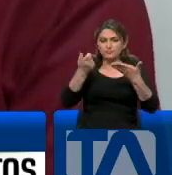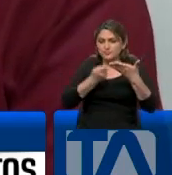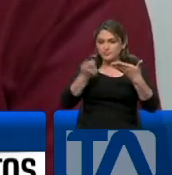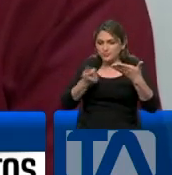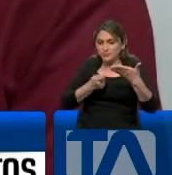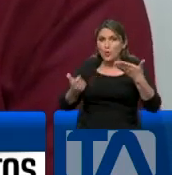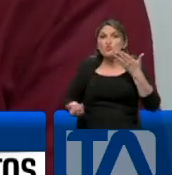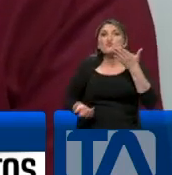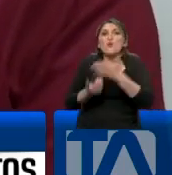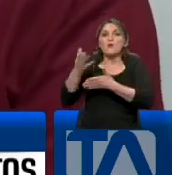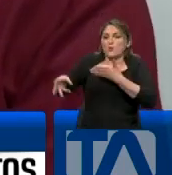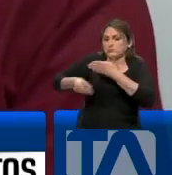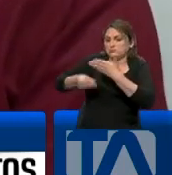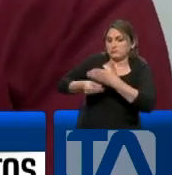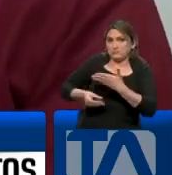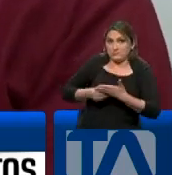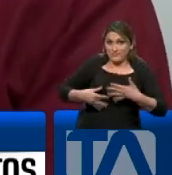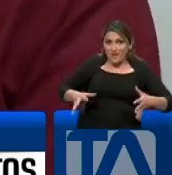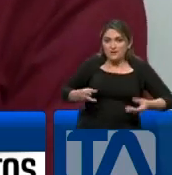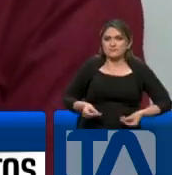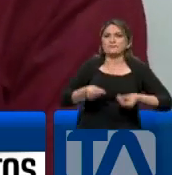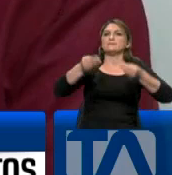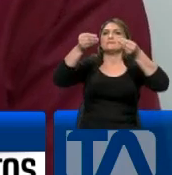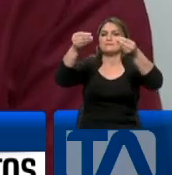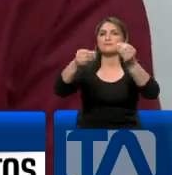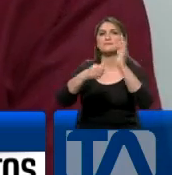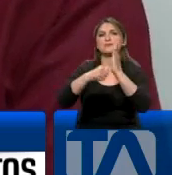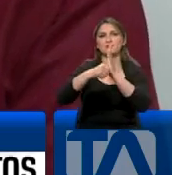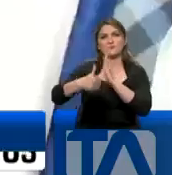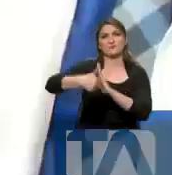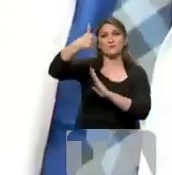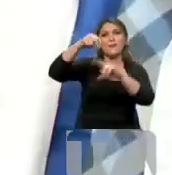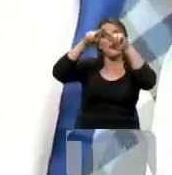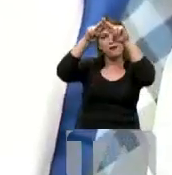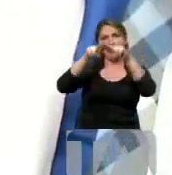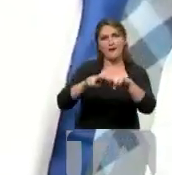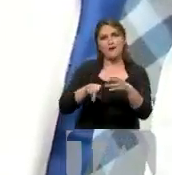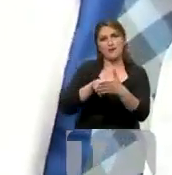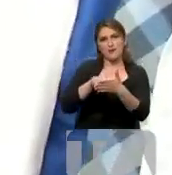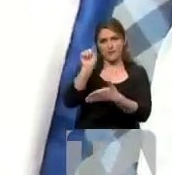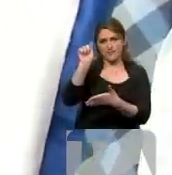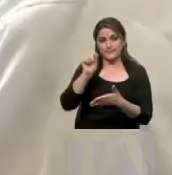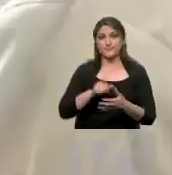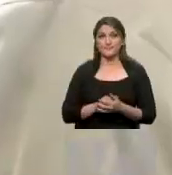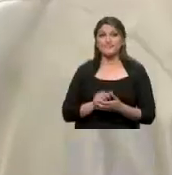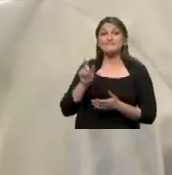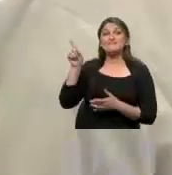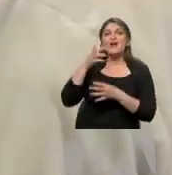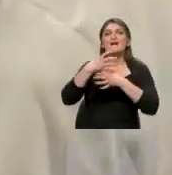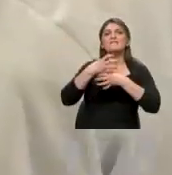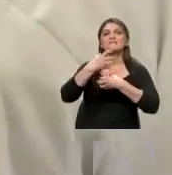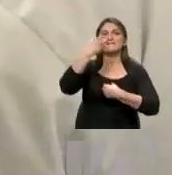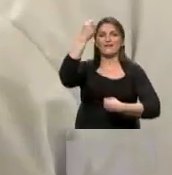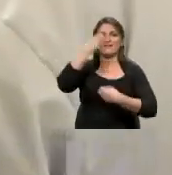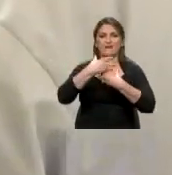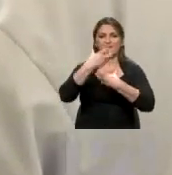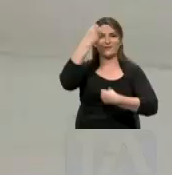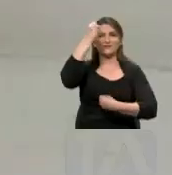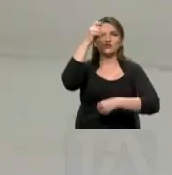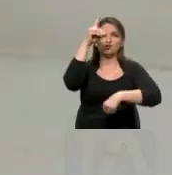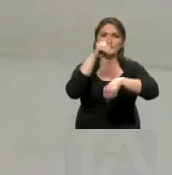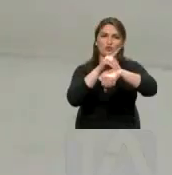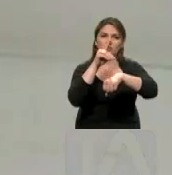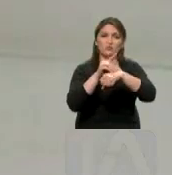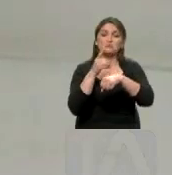para incluirlos todos los que faltan en la undécima revisión. Desde la Federación Médica Ecuatoriana hablan de la necesidad de que exista